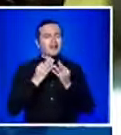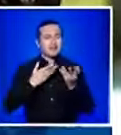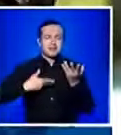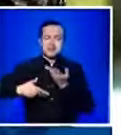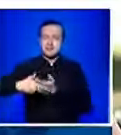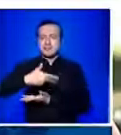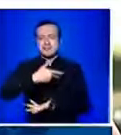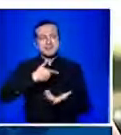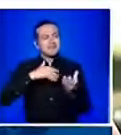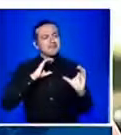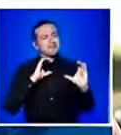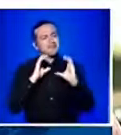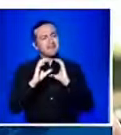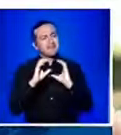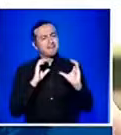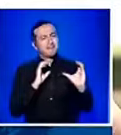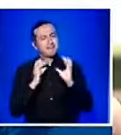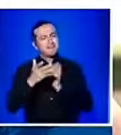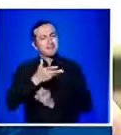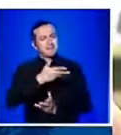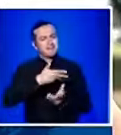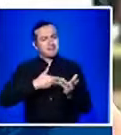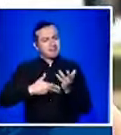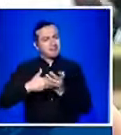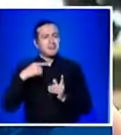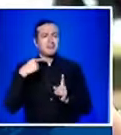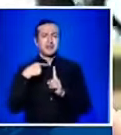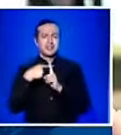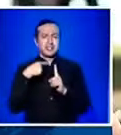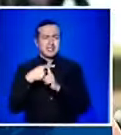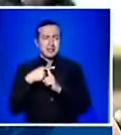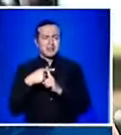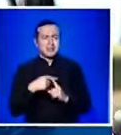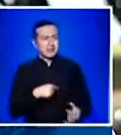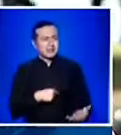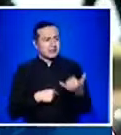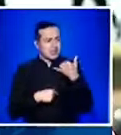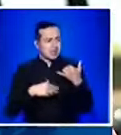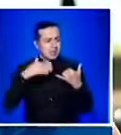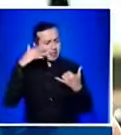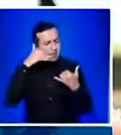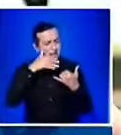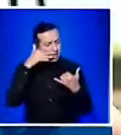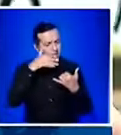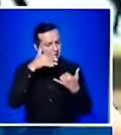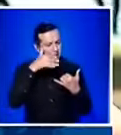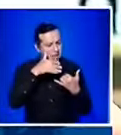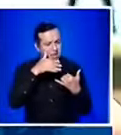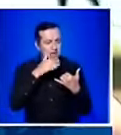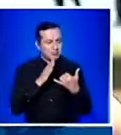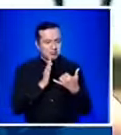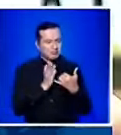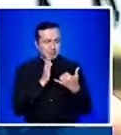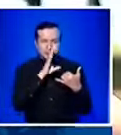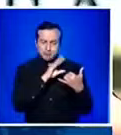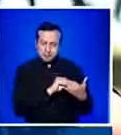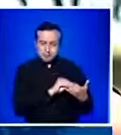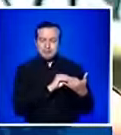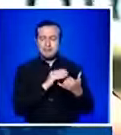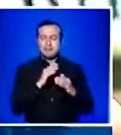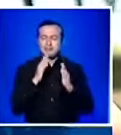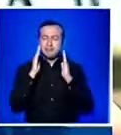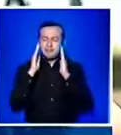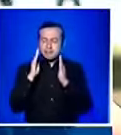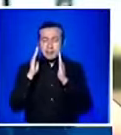estamos juntos. Realmente me parece súper bueno desconectarnos un poco, saber que... Bueno, justo me pongo a pensar que antes, hace poco,